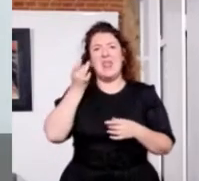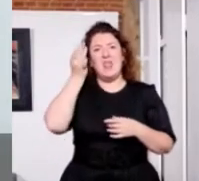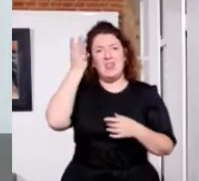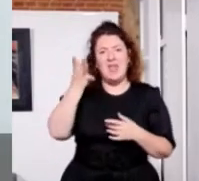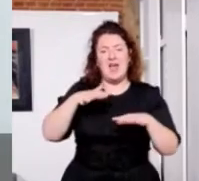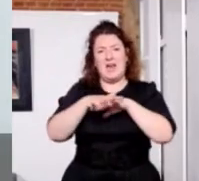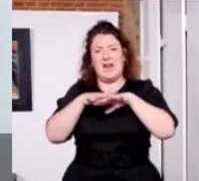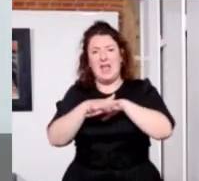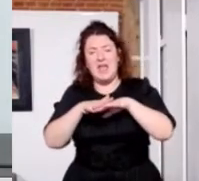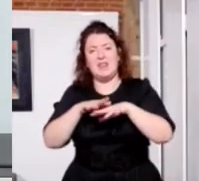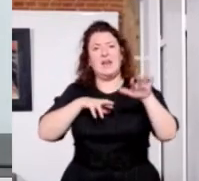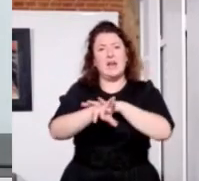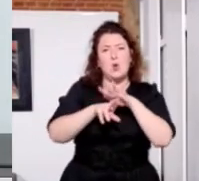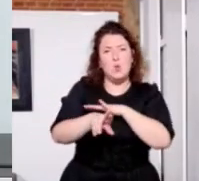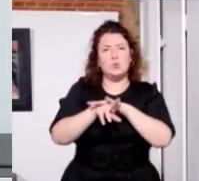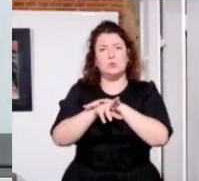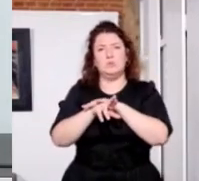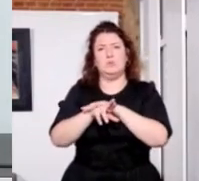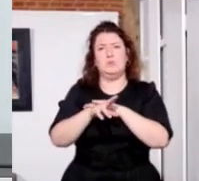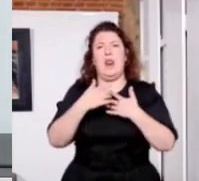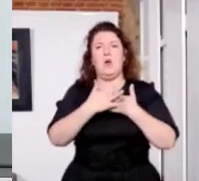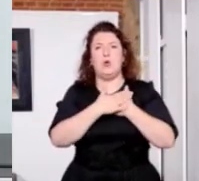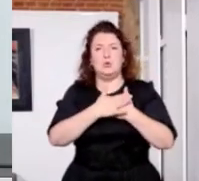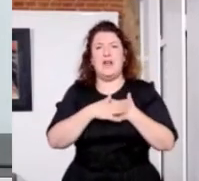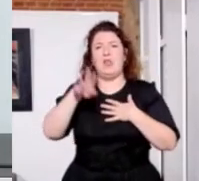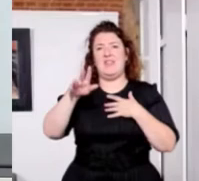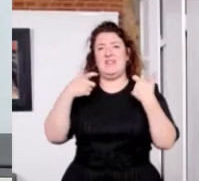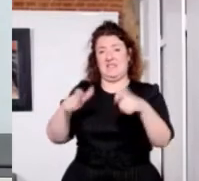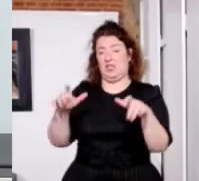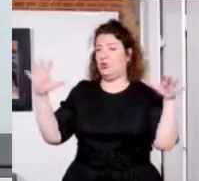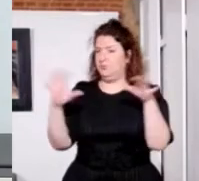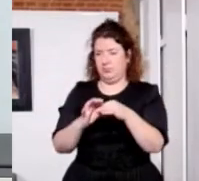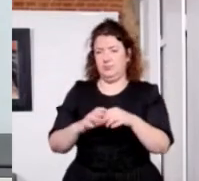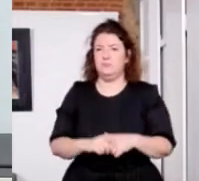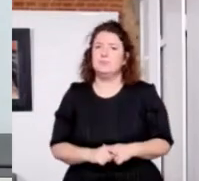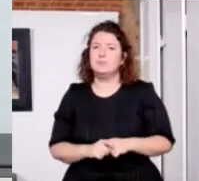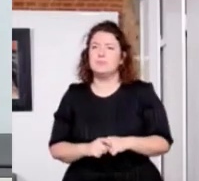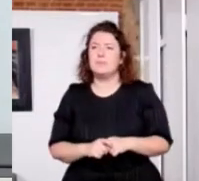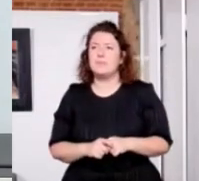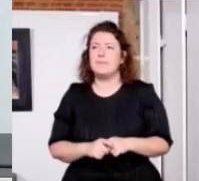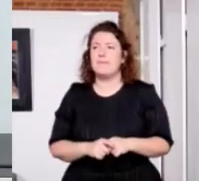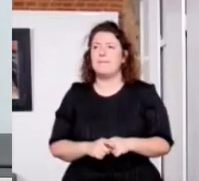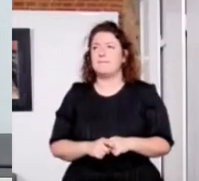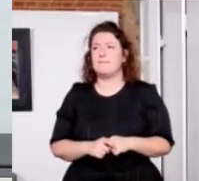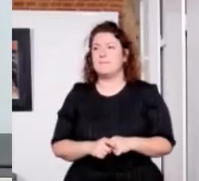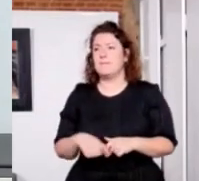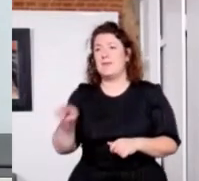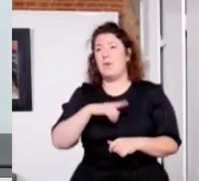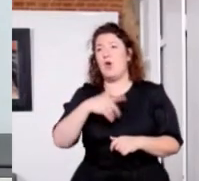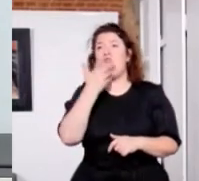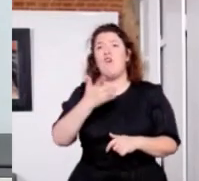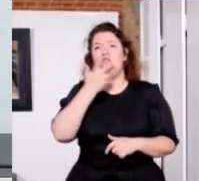red, generar recursos para el voluntariado, para el tercer sector. Y también compartir este